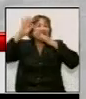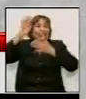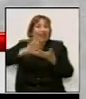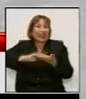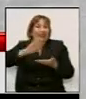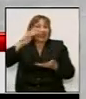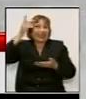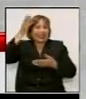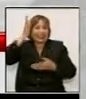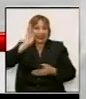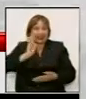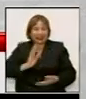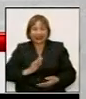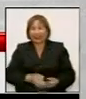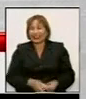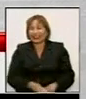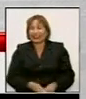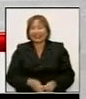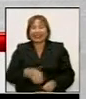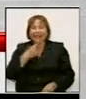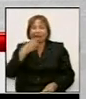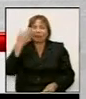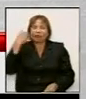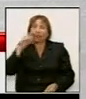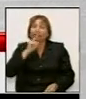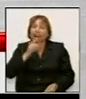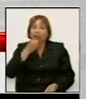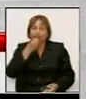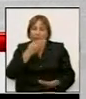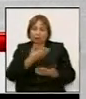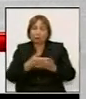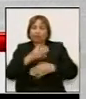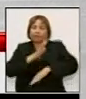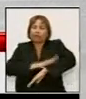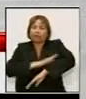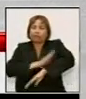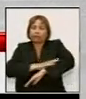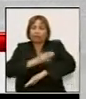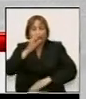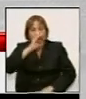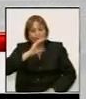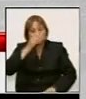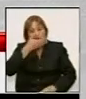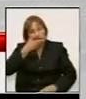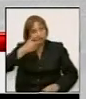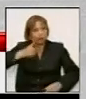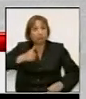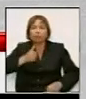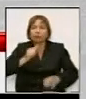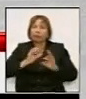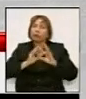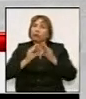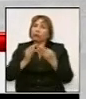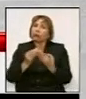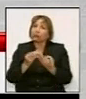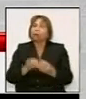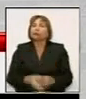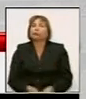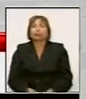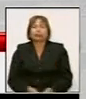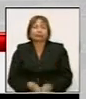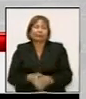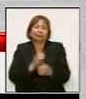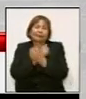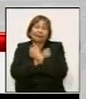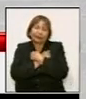porque fueron y son personas de bien que han buscado lo mejor para el país, lo mejor para su familia, con